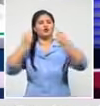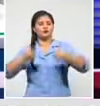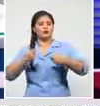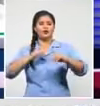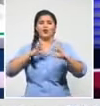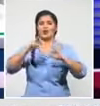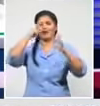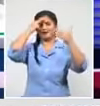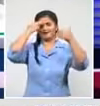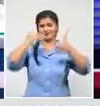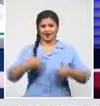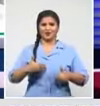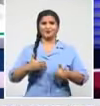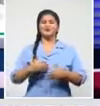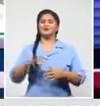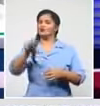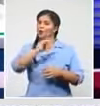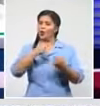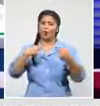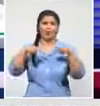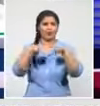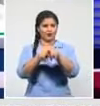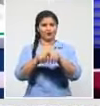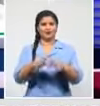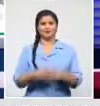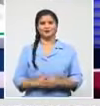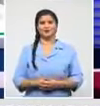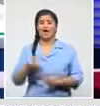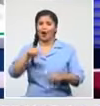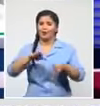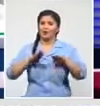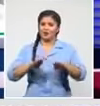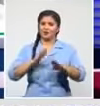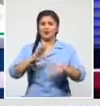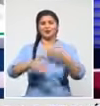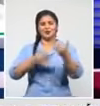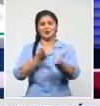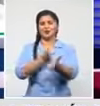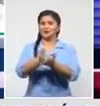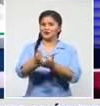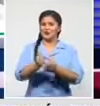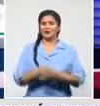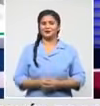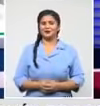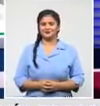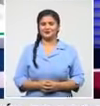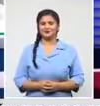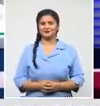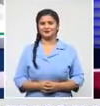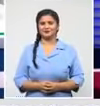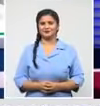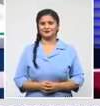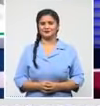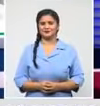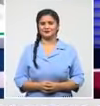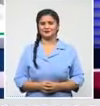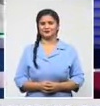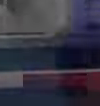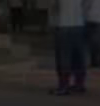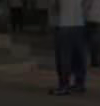muchísimas naciones que hoy reportan transmisión. Nos vamos a una pausa. Usted acompáñenos hasta el filo de las 10 de la